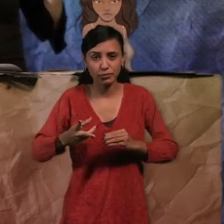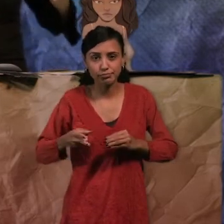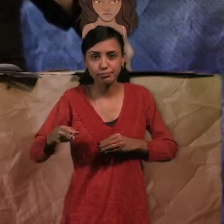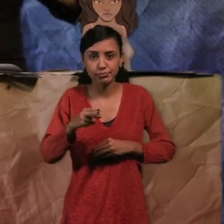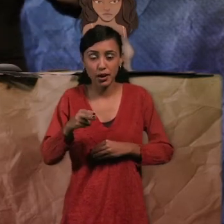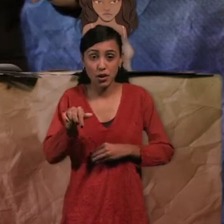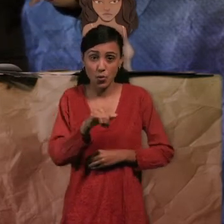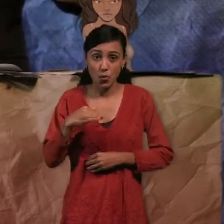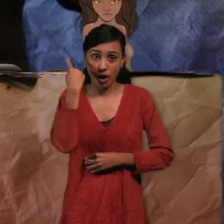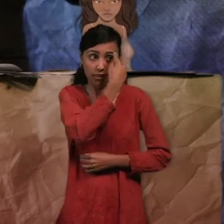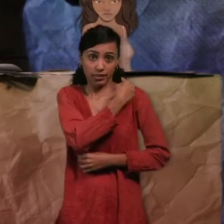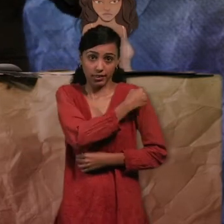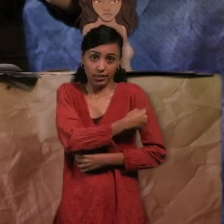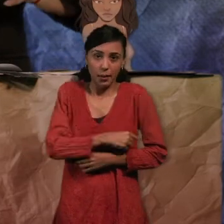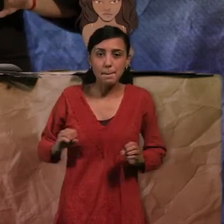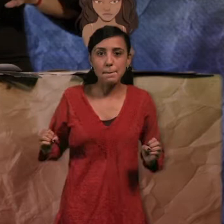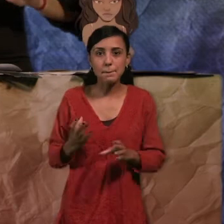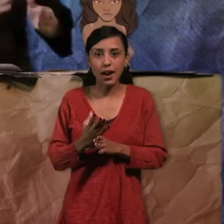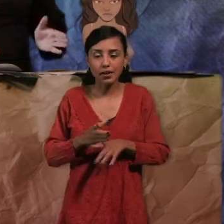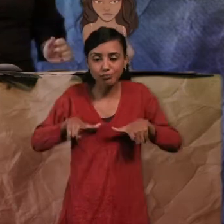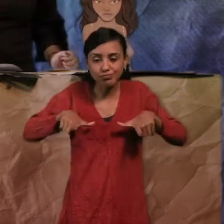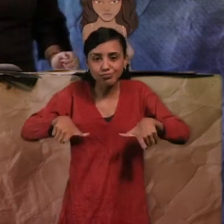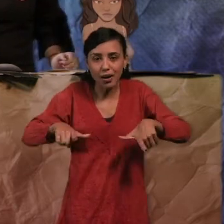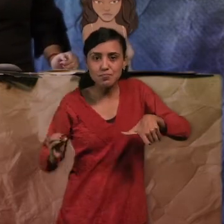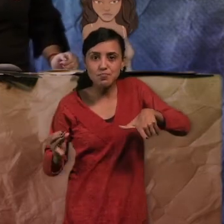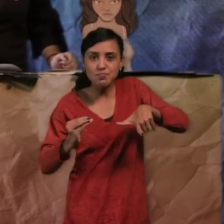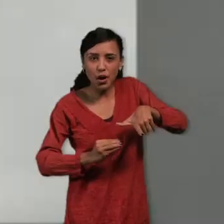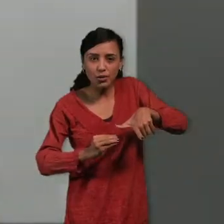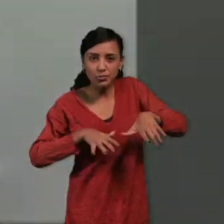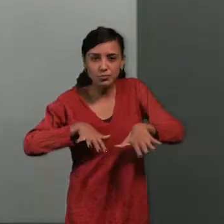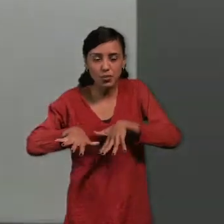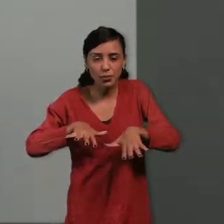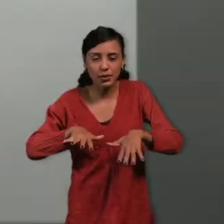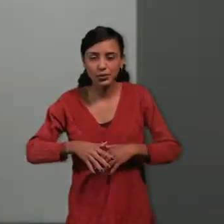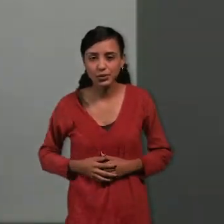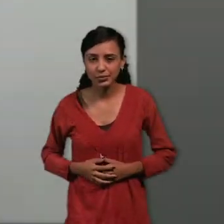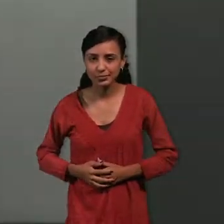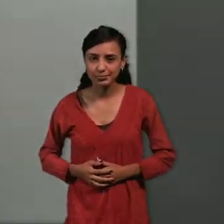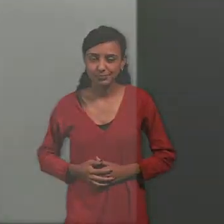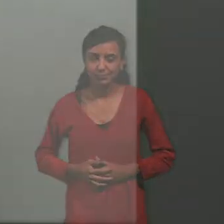la pizarra y provocarle movimiento a esas piezas, a esas marionetas articuladas.